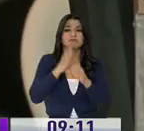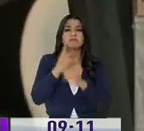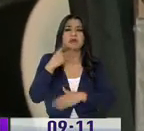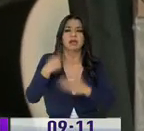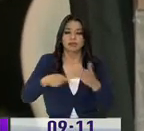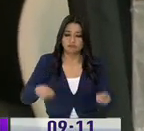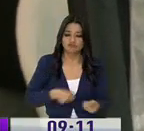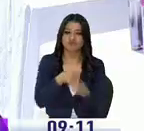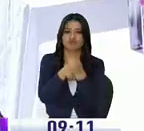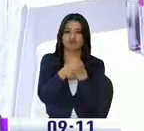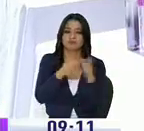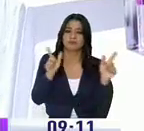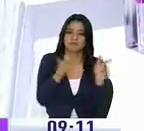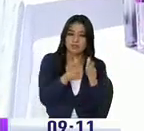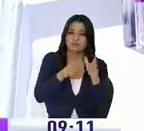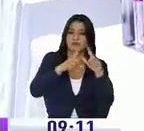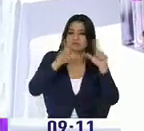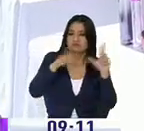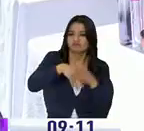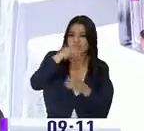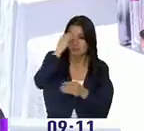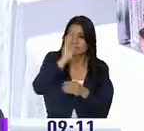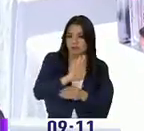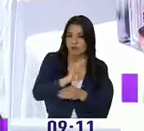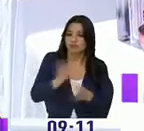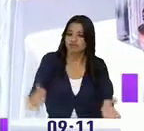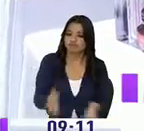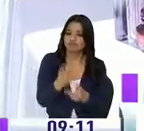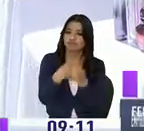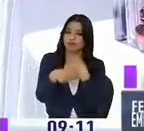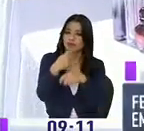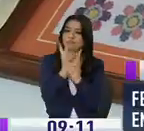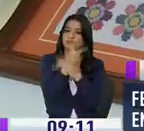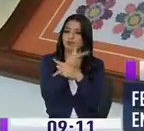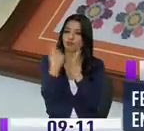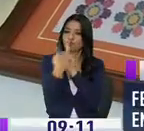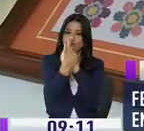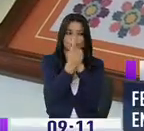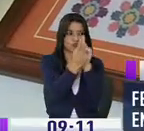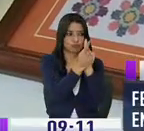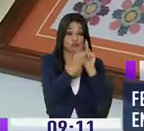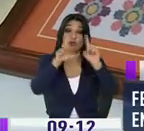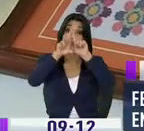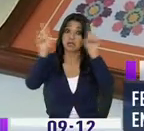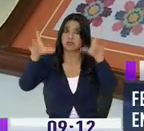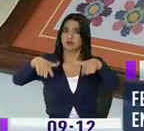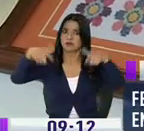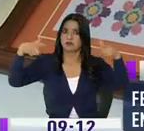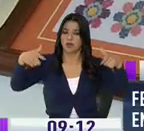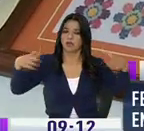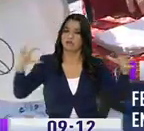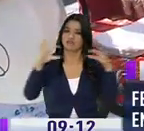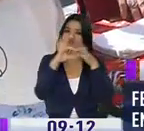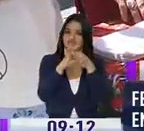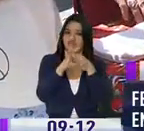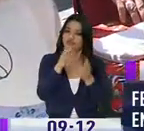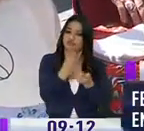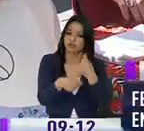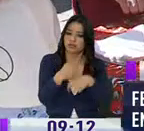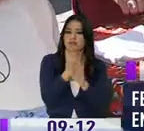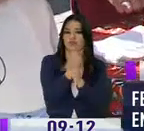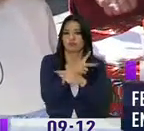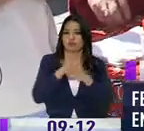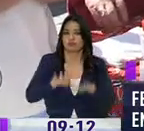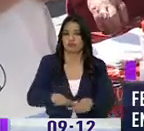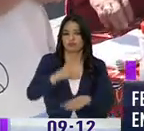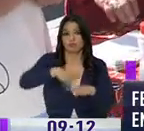de fortalecer a los pequeños y medianos emprendedores para que puedan tener acercamientos con grandes cadenas comerciales y consolidar sus productos en el